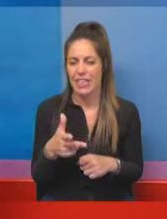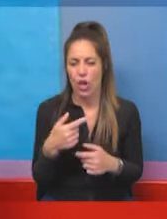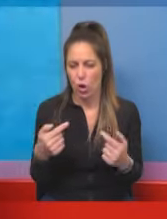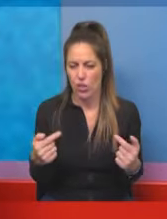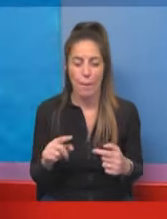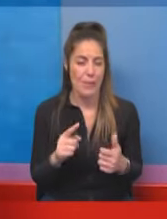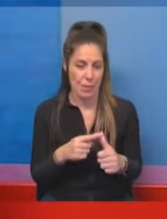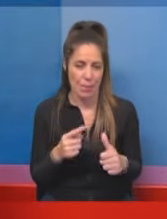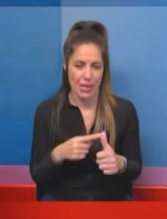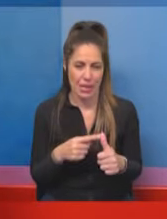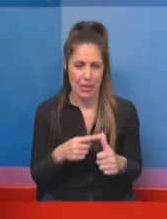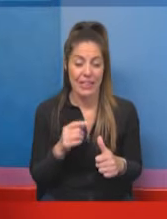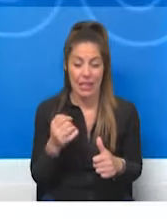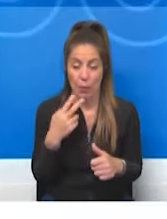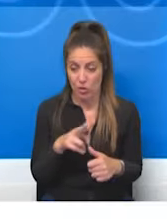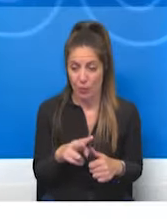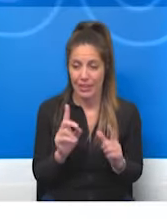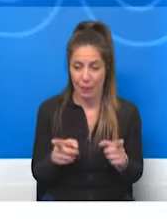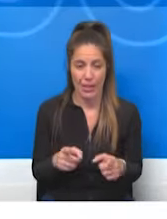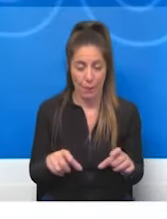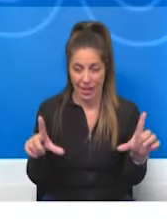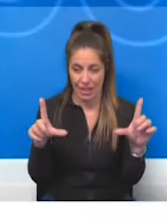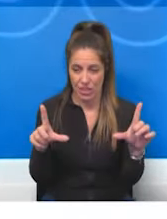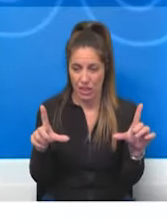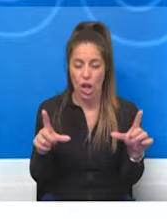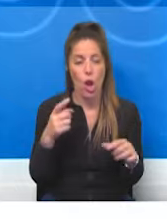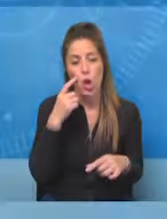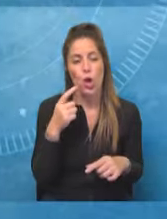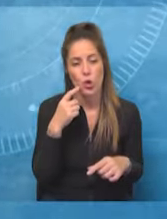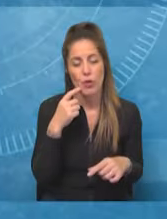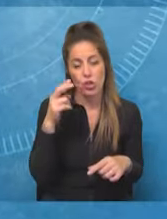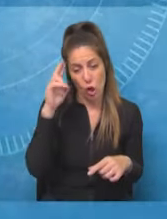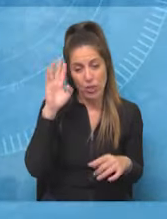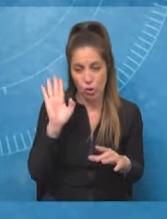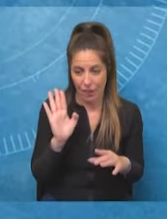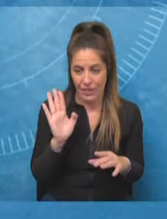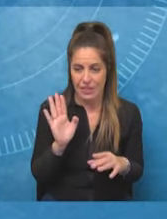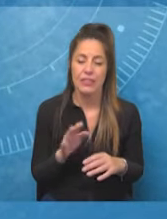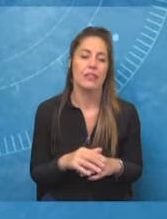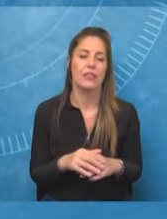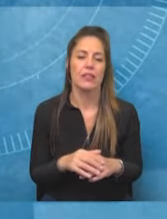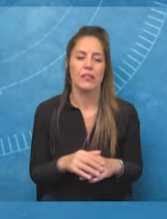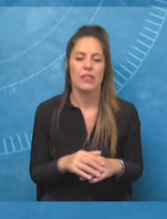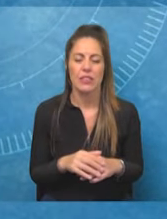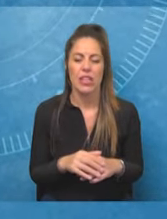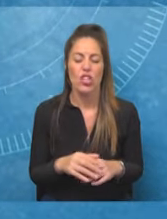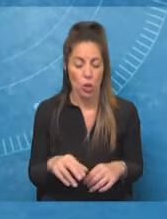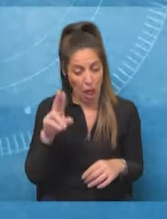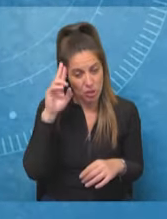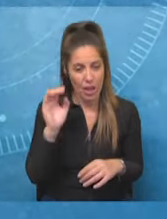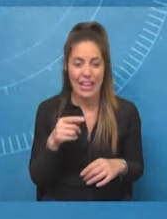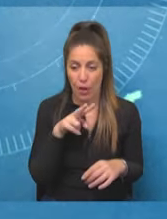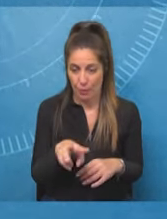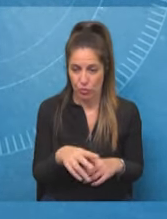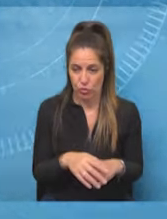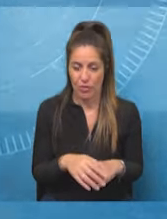cosa la primera a ver la tenemos Ahí vamos a ver ahora también en pantalla con compañeros tamb bueno los números son razonables este aj son razones ahí la